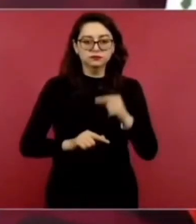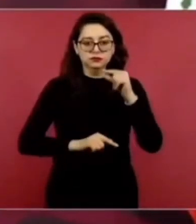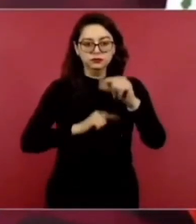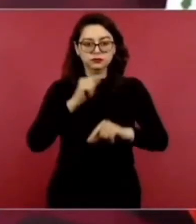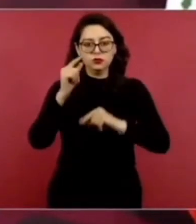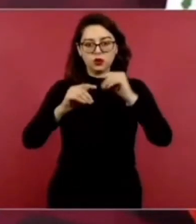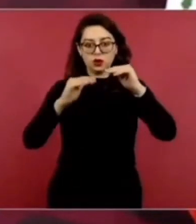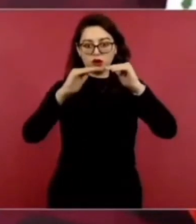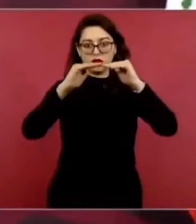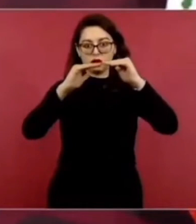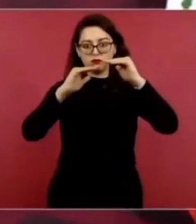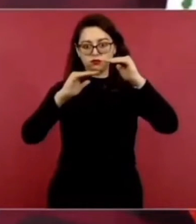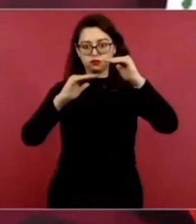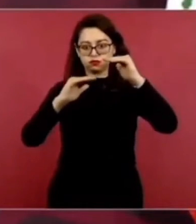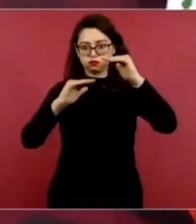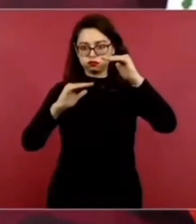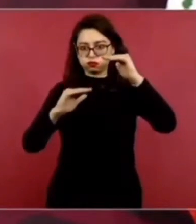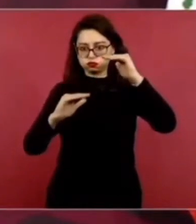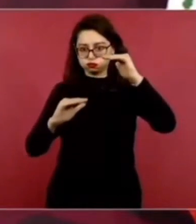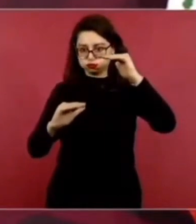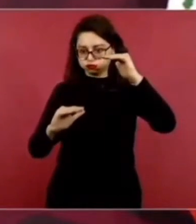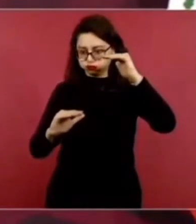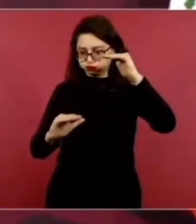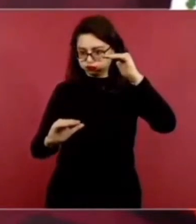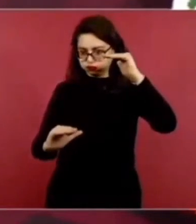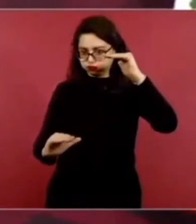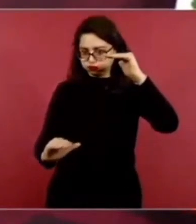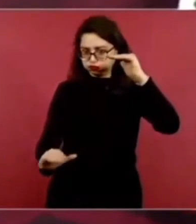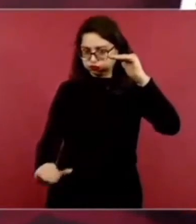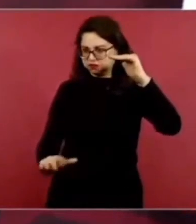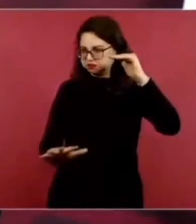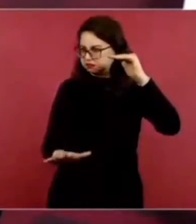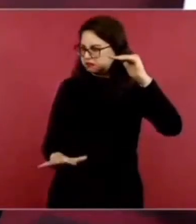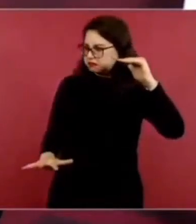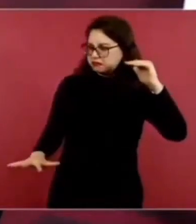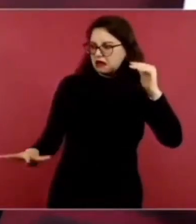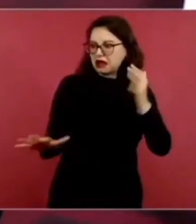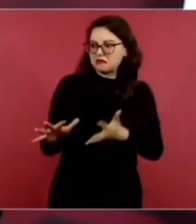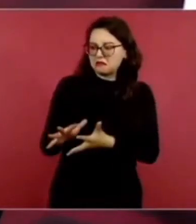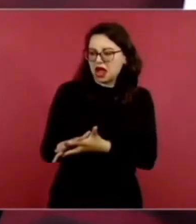extendió por la corrupción,